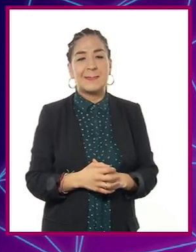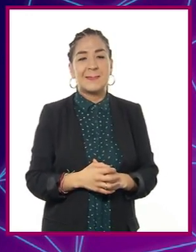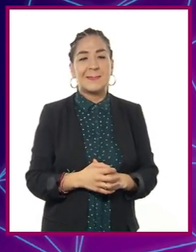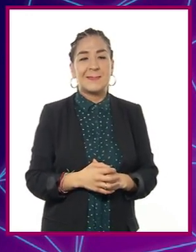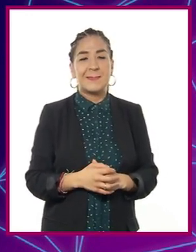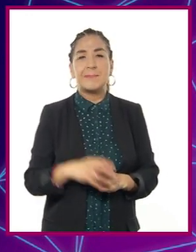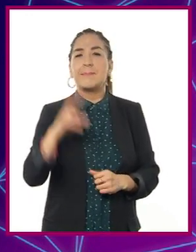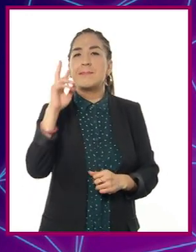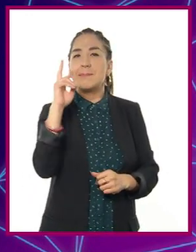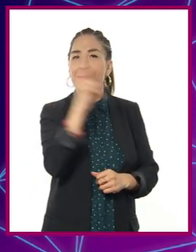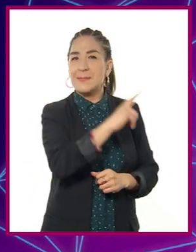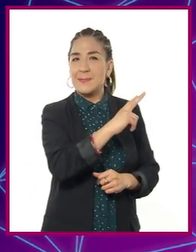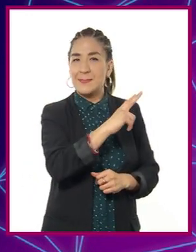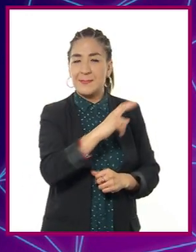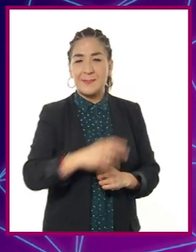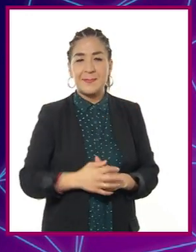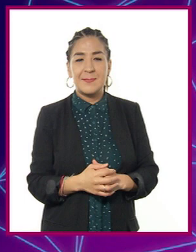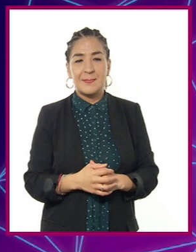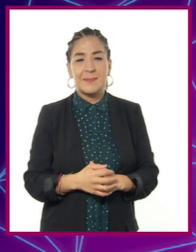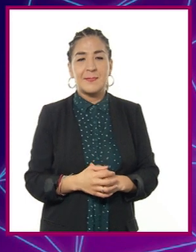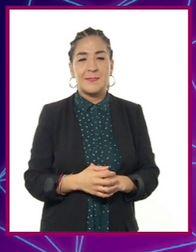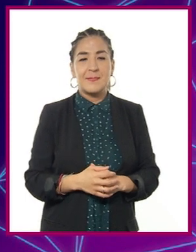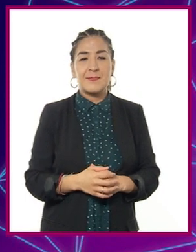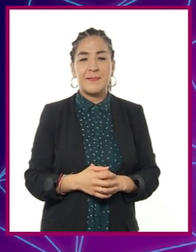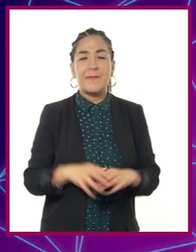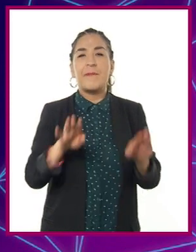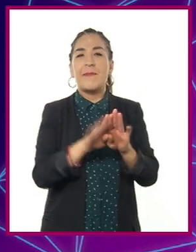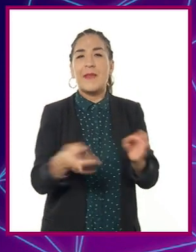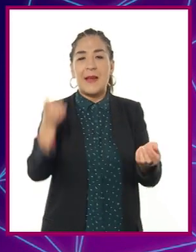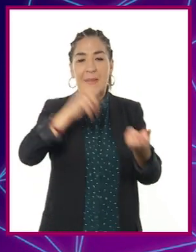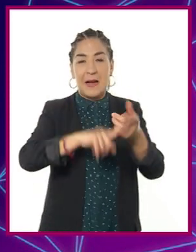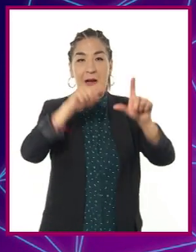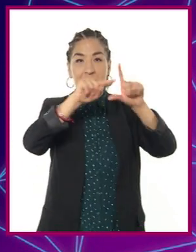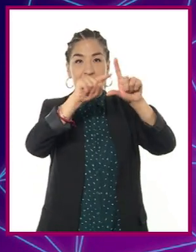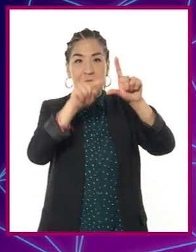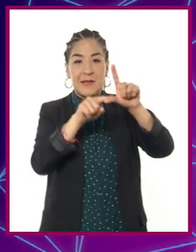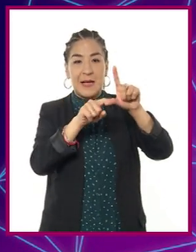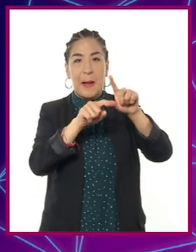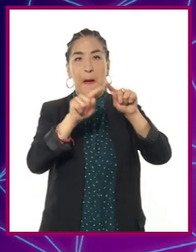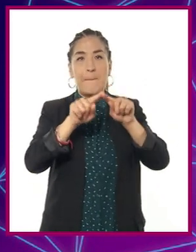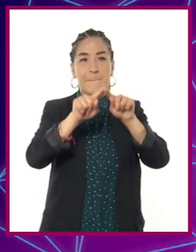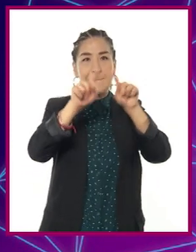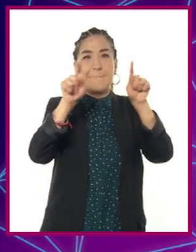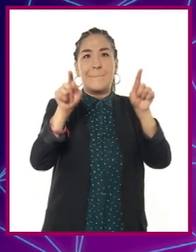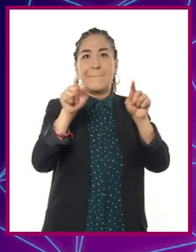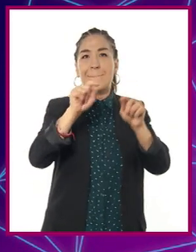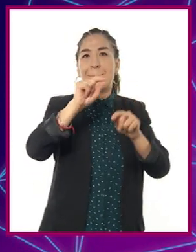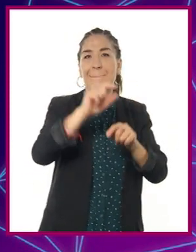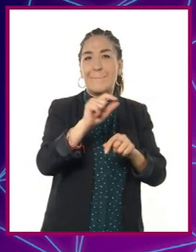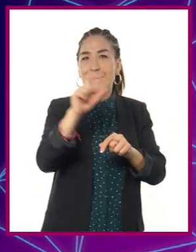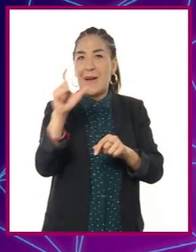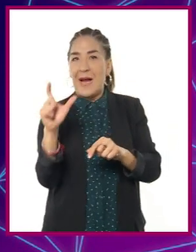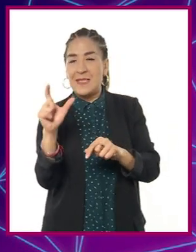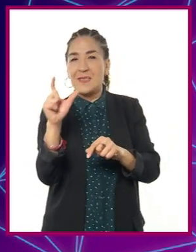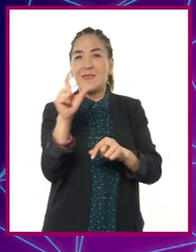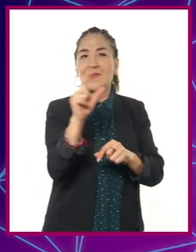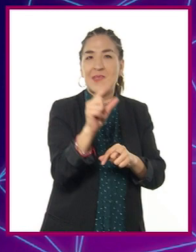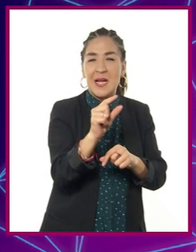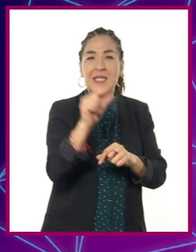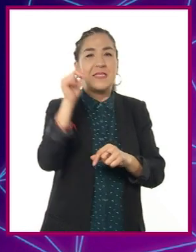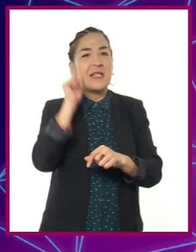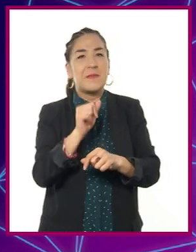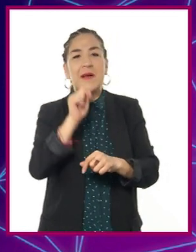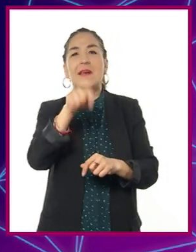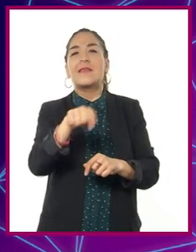Vean cómo se cumple que el ángulo inscrito en la circunferencia es siempre